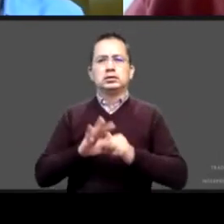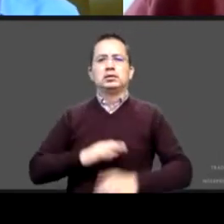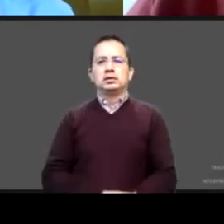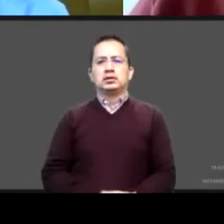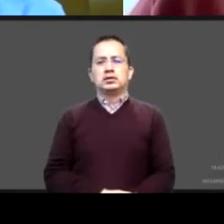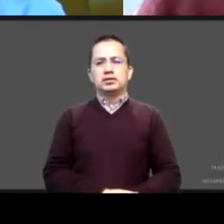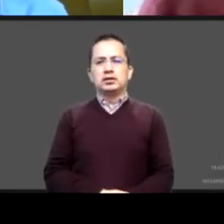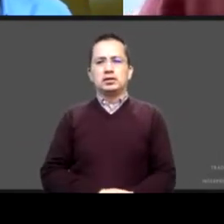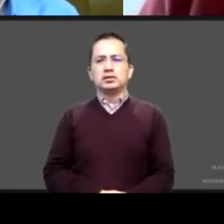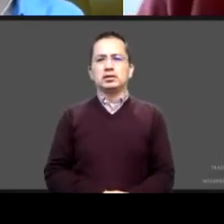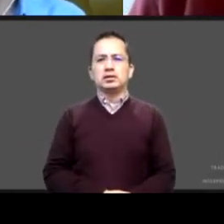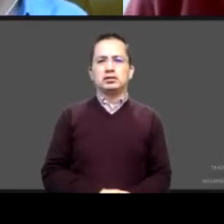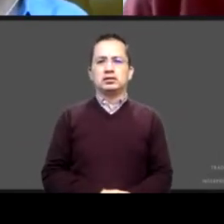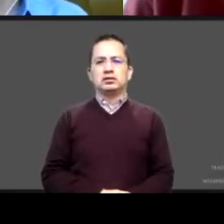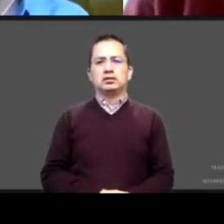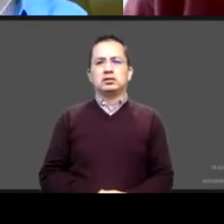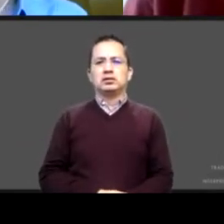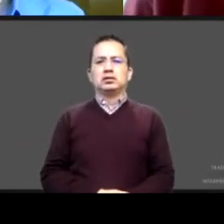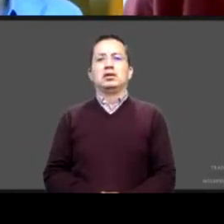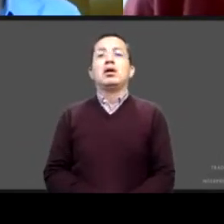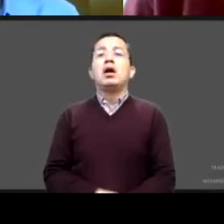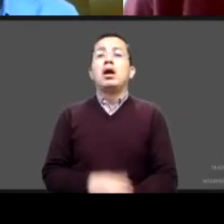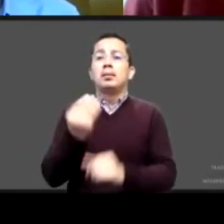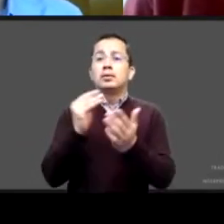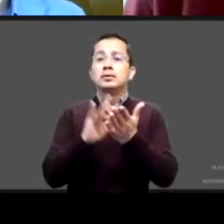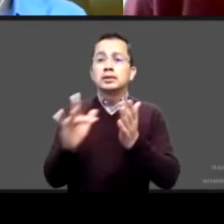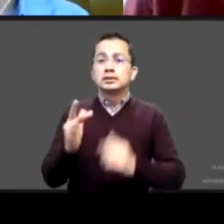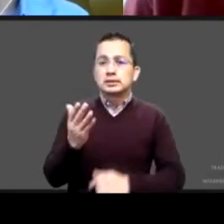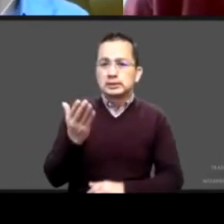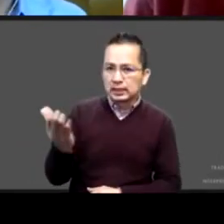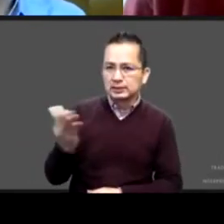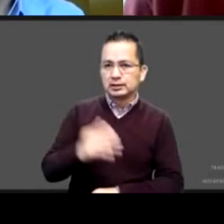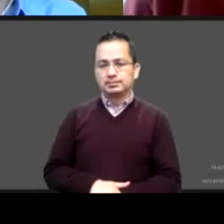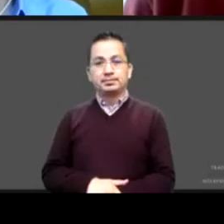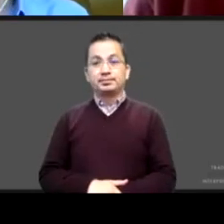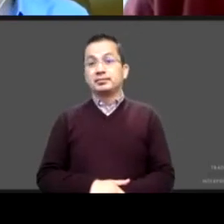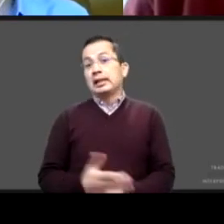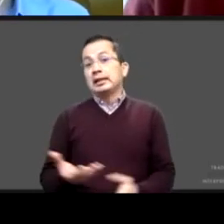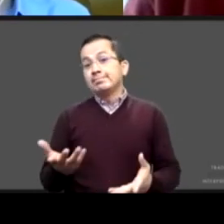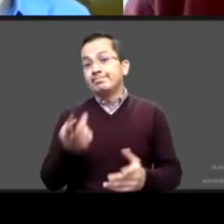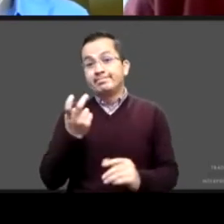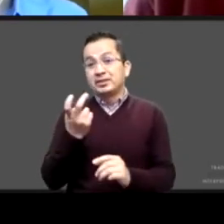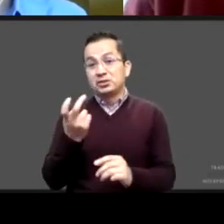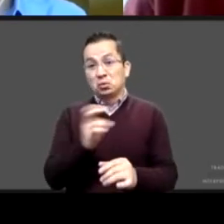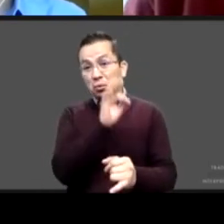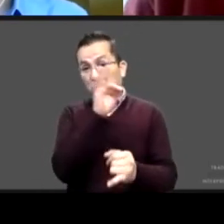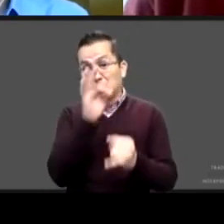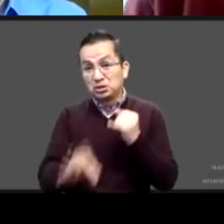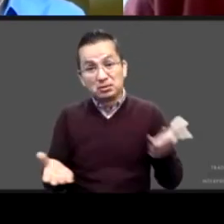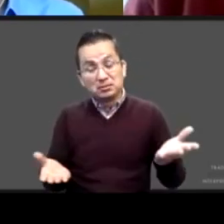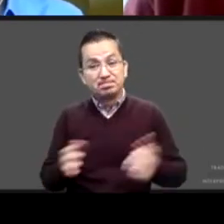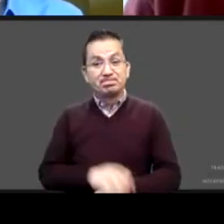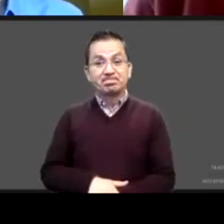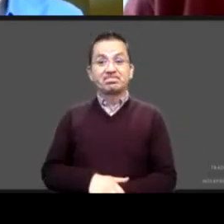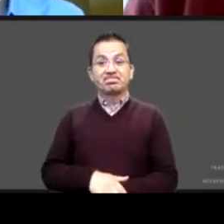Muchas gracias, Luis. Sí, ciertamente, ya con esto estamos terminando. Pues, colegas, pues tenemos